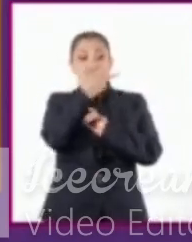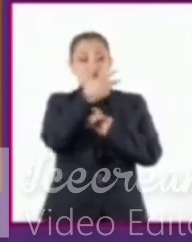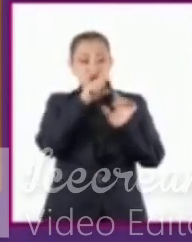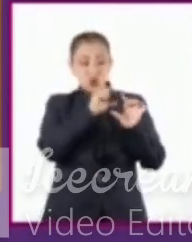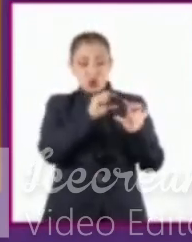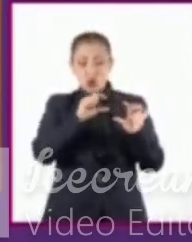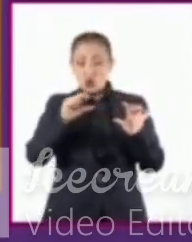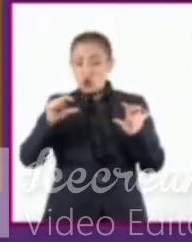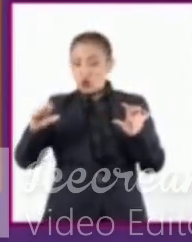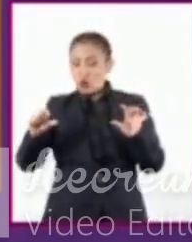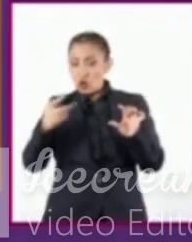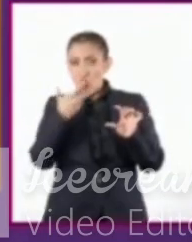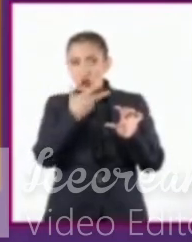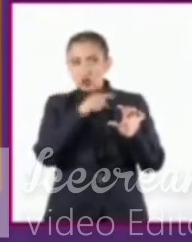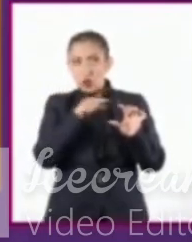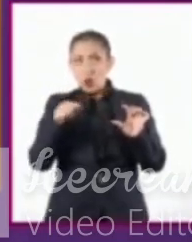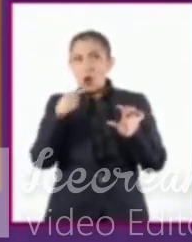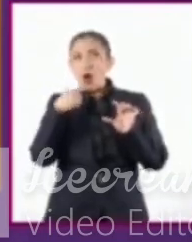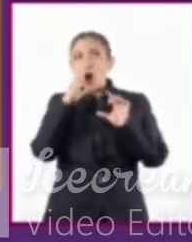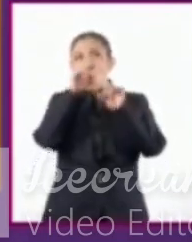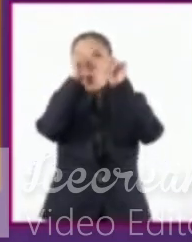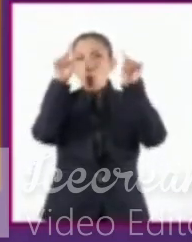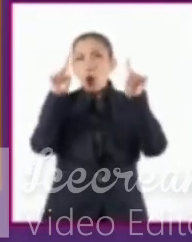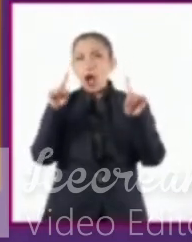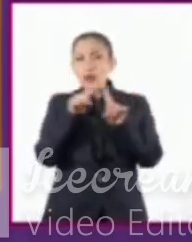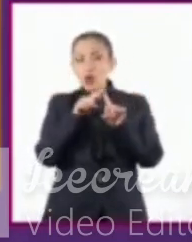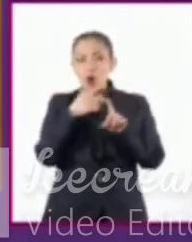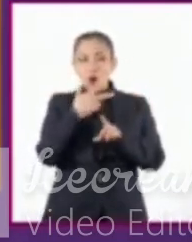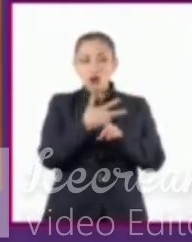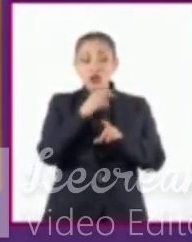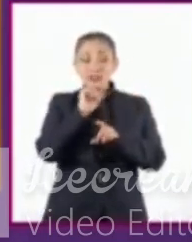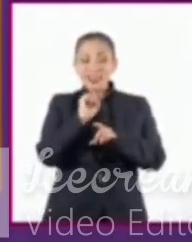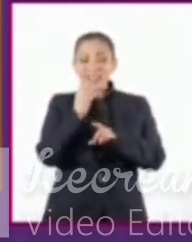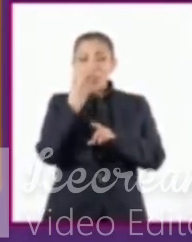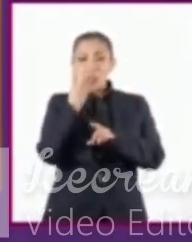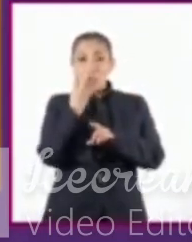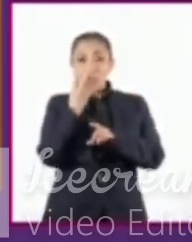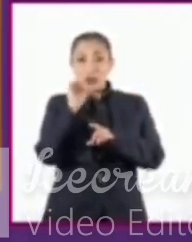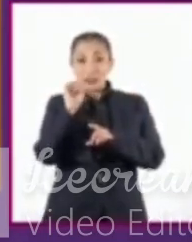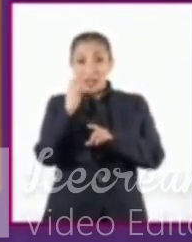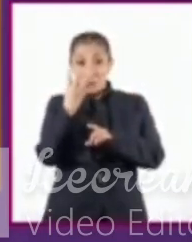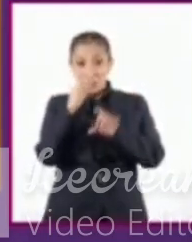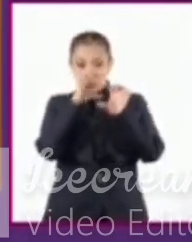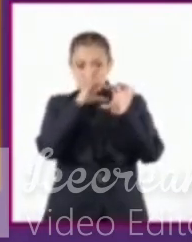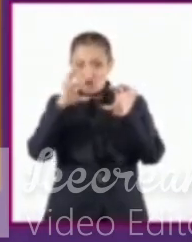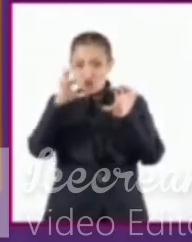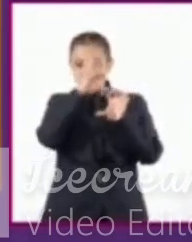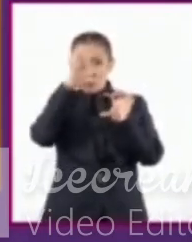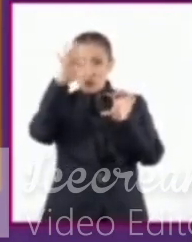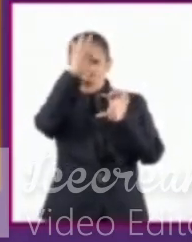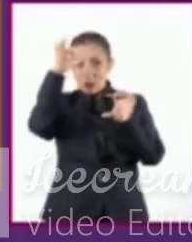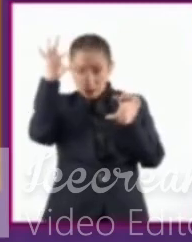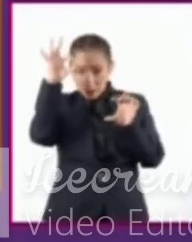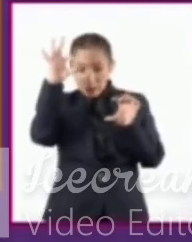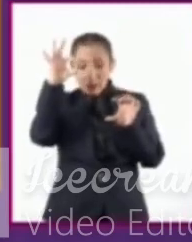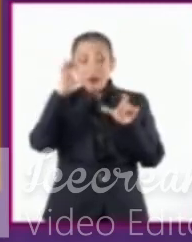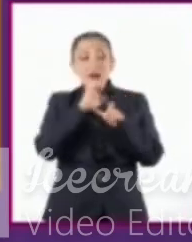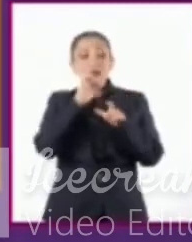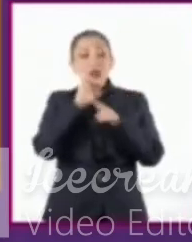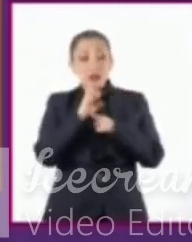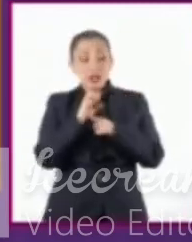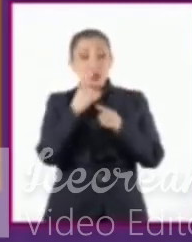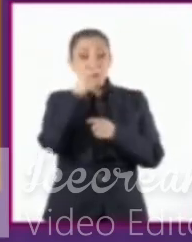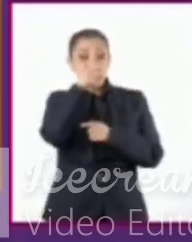casillas y como es un cuadrado, en total tendríamos 64 casillas en el tablero. Por lo tanto,